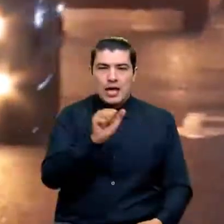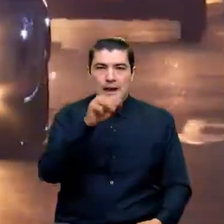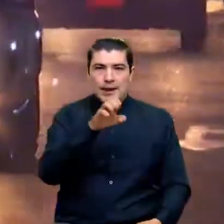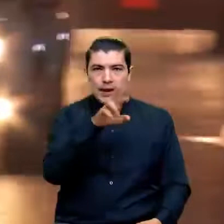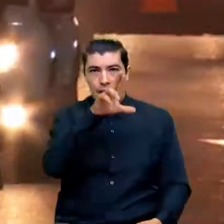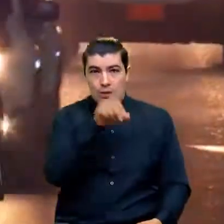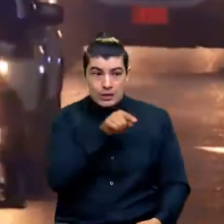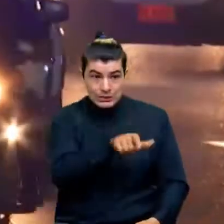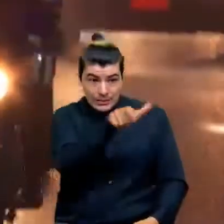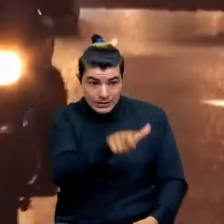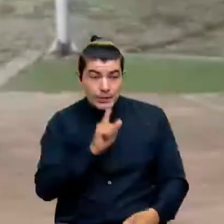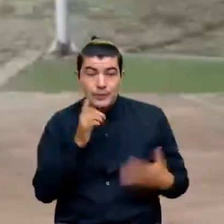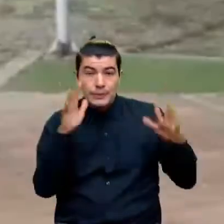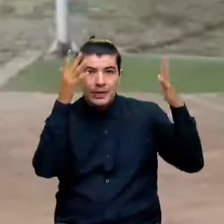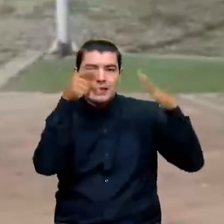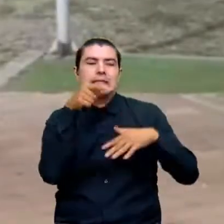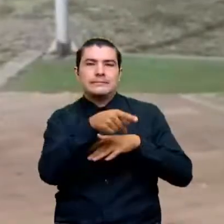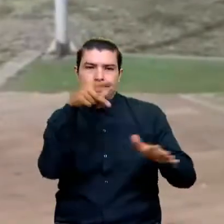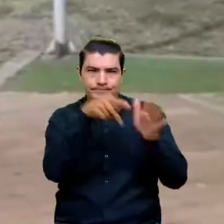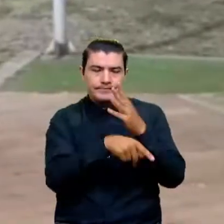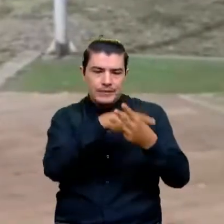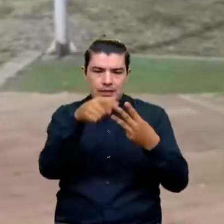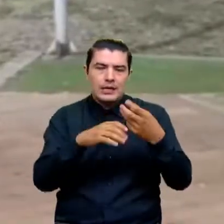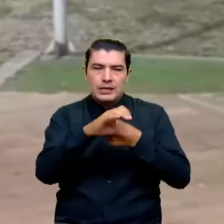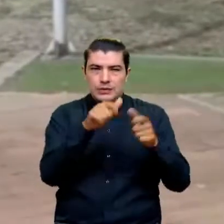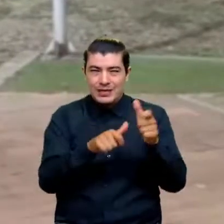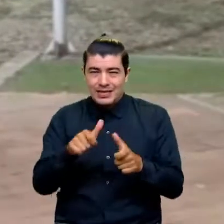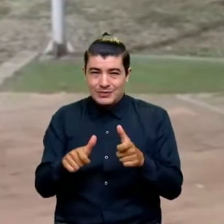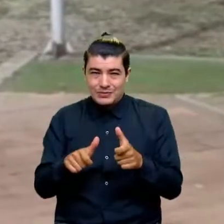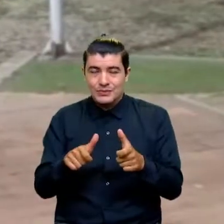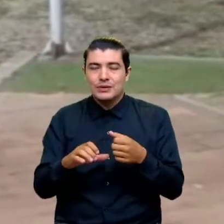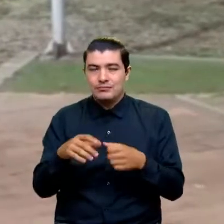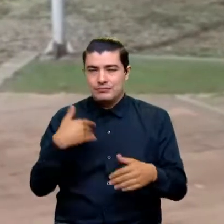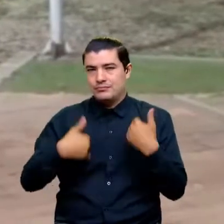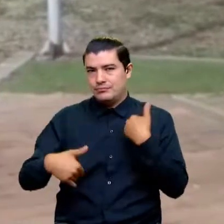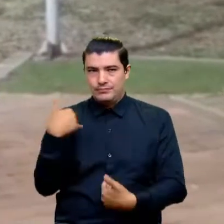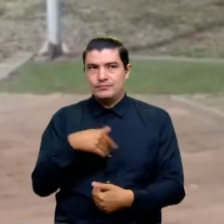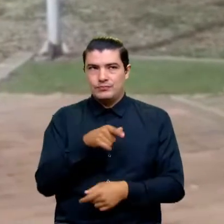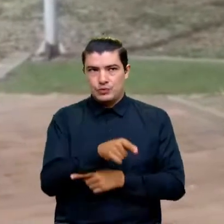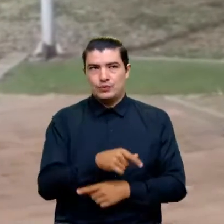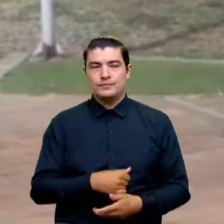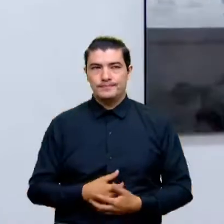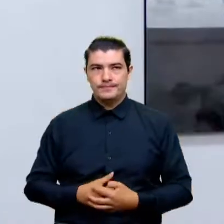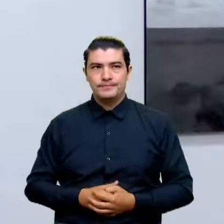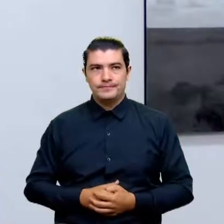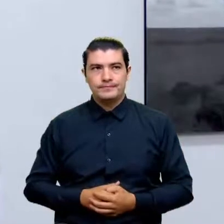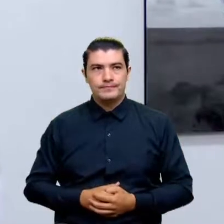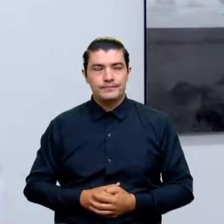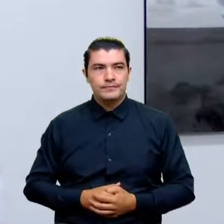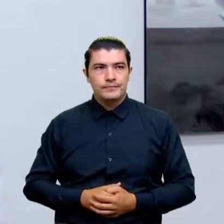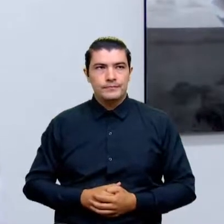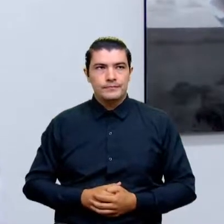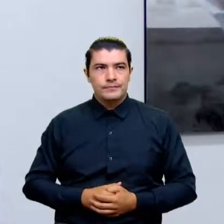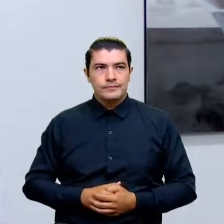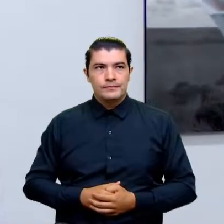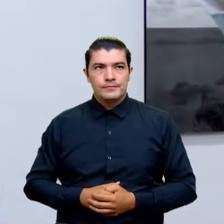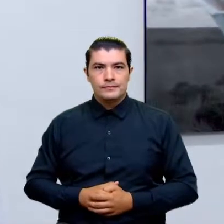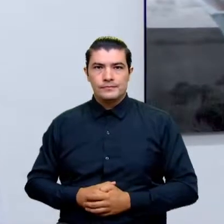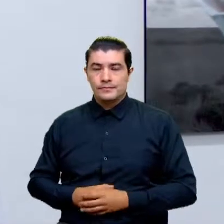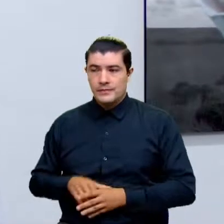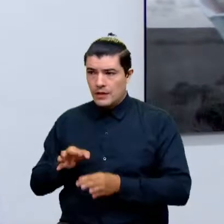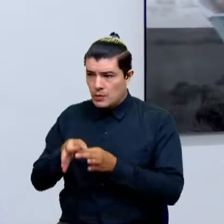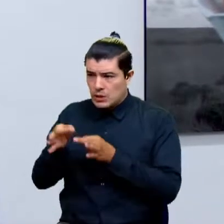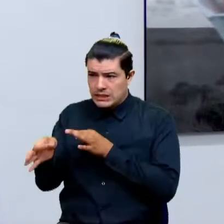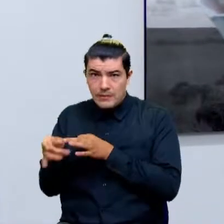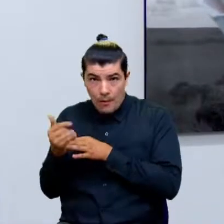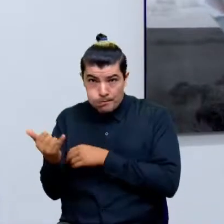la persona que estaba de cumpleaños. En el hecho, 3 ciudadanos resultaron heridos. Es una situación muy compleja, a pesar que es uno de los municipios más militarizados